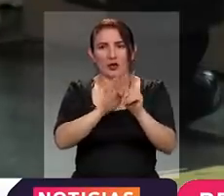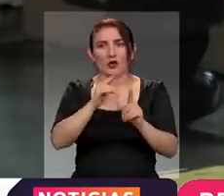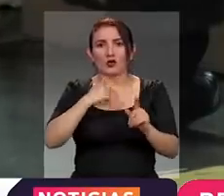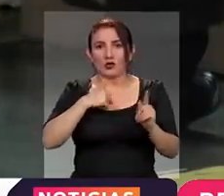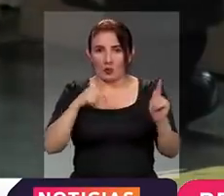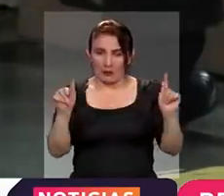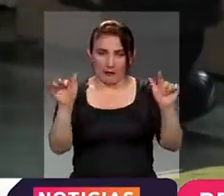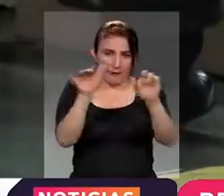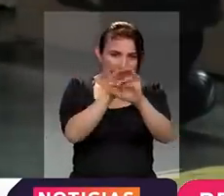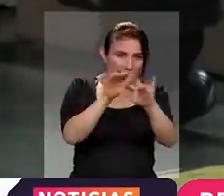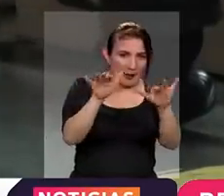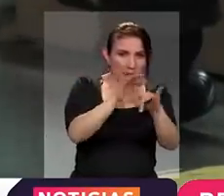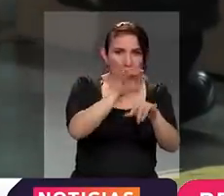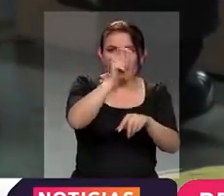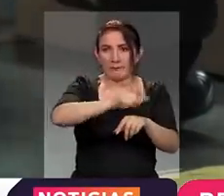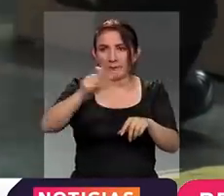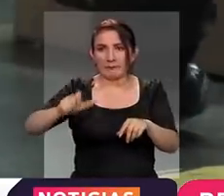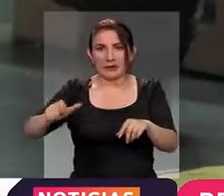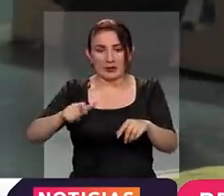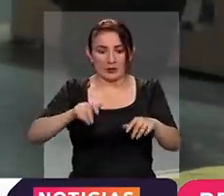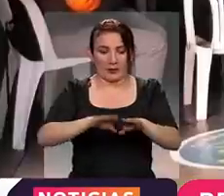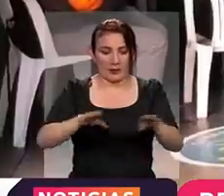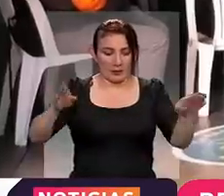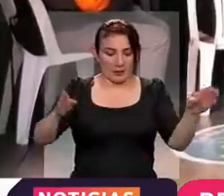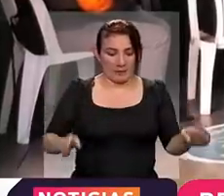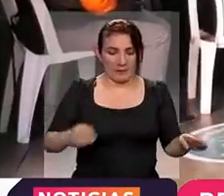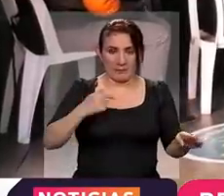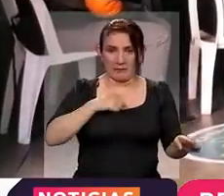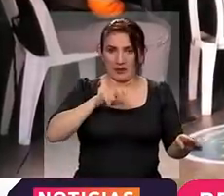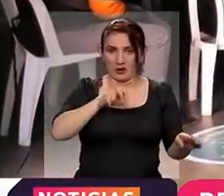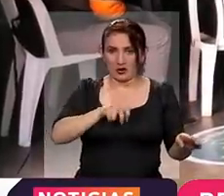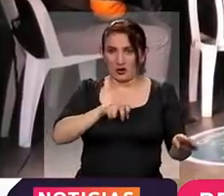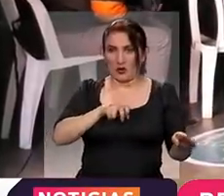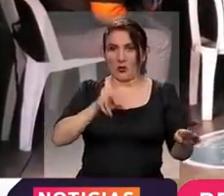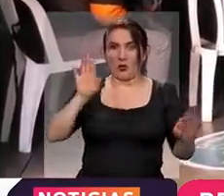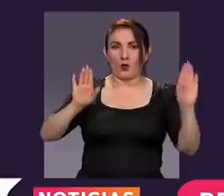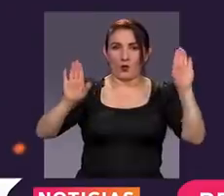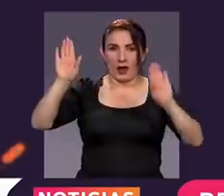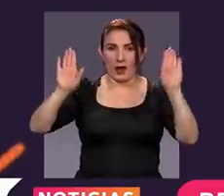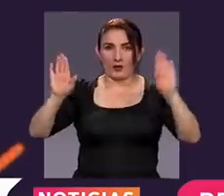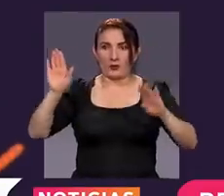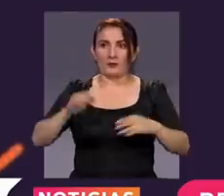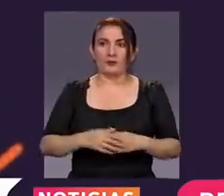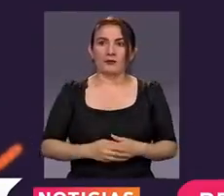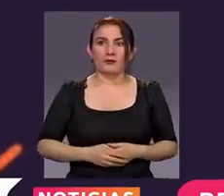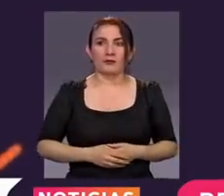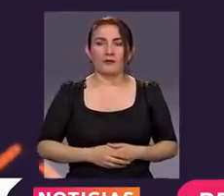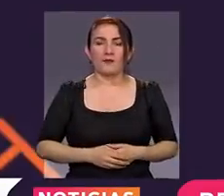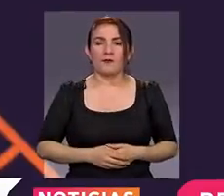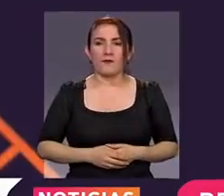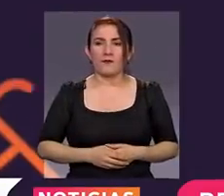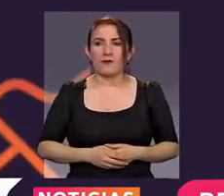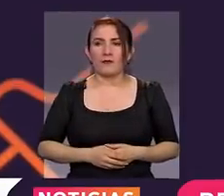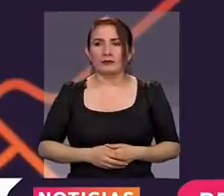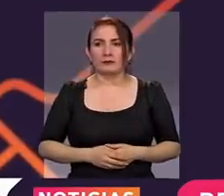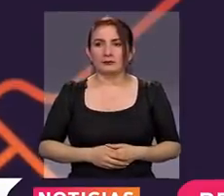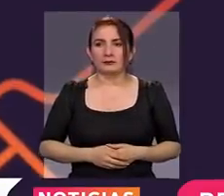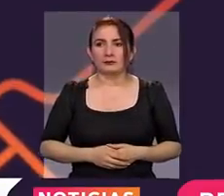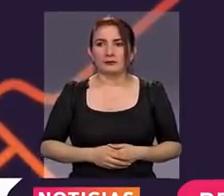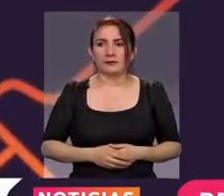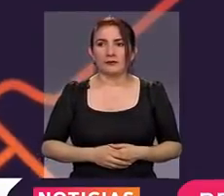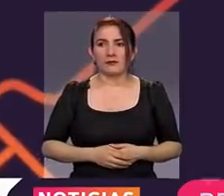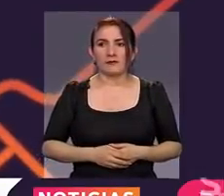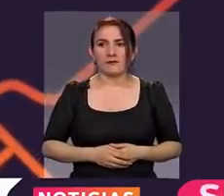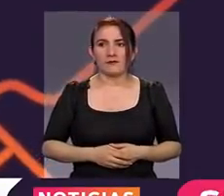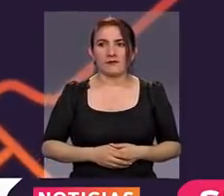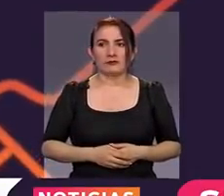engañó a las personas que votaron en el puesto de votación del que él era jurado. Le hice una a todos los petristas de.